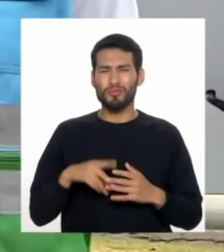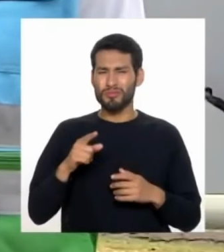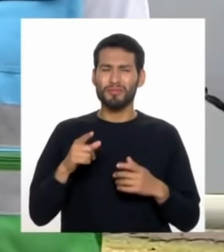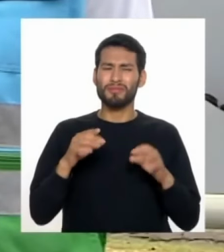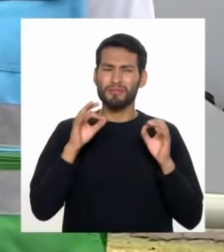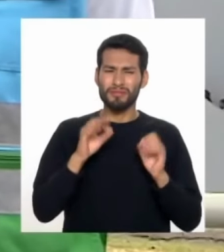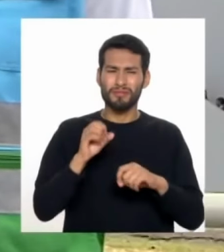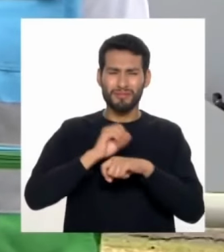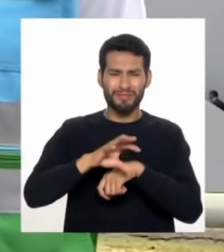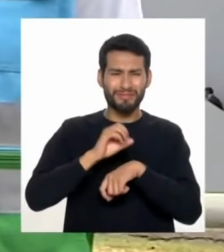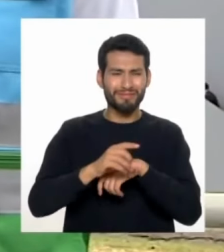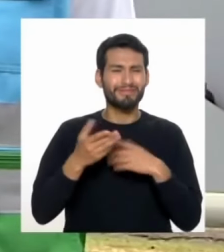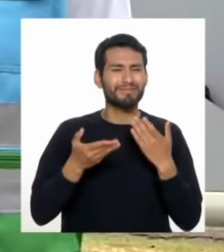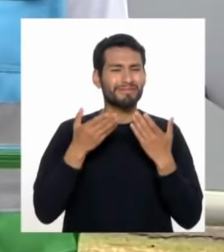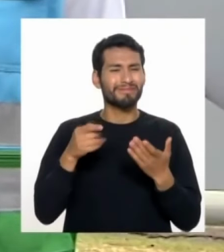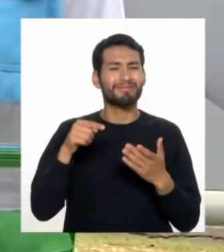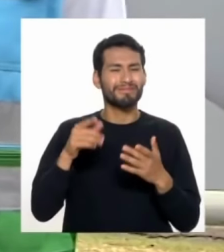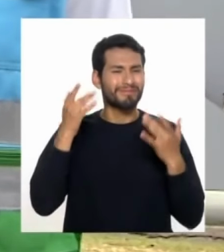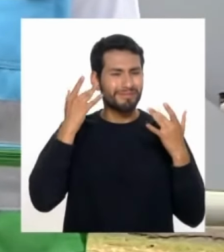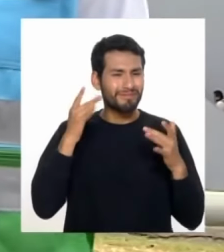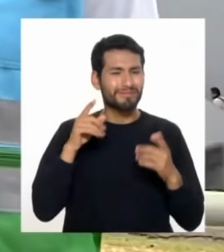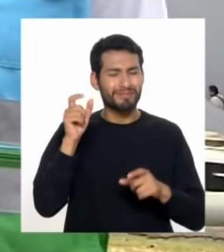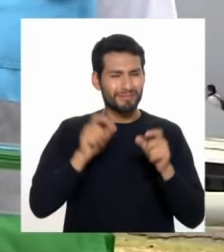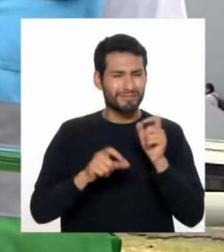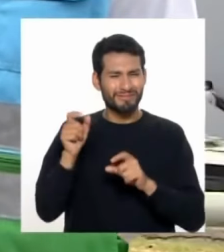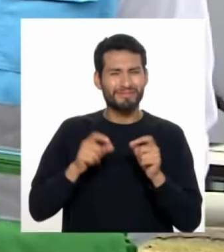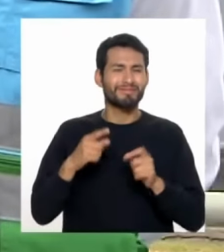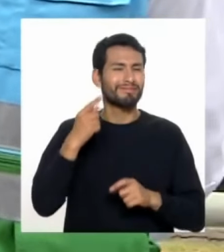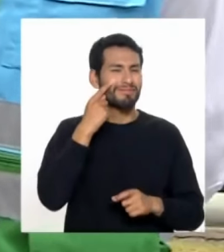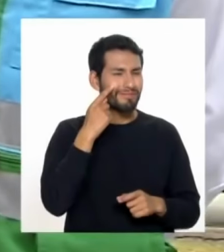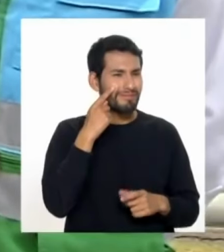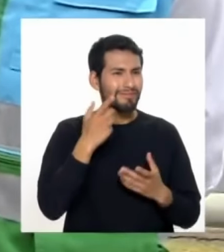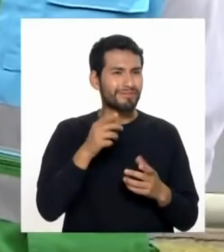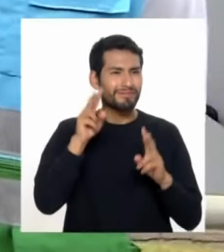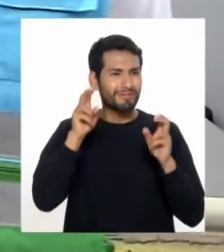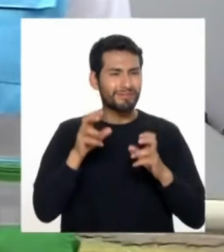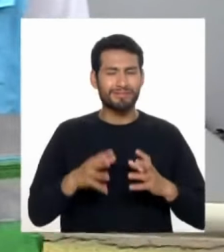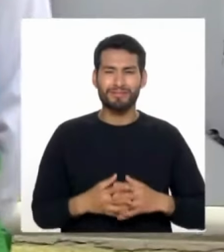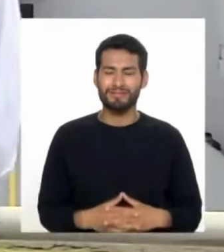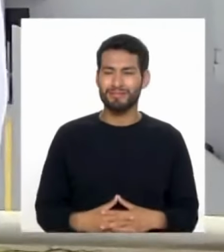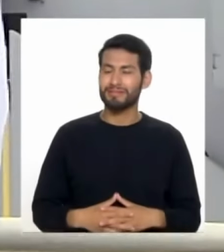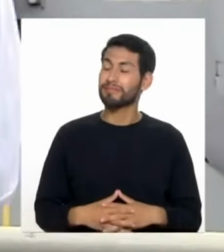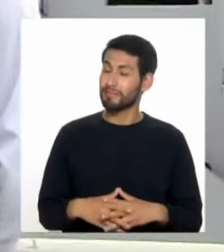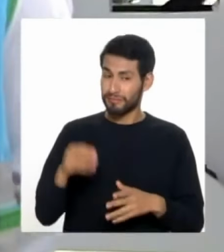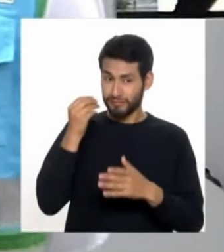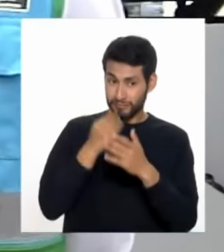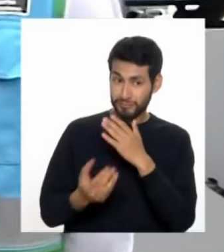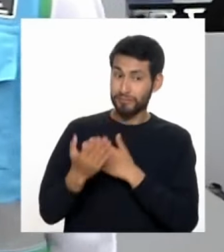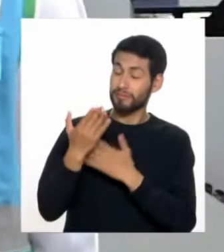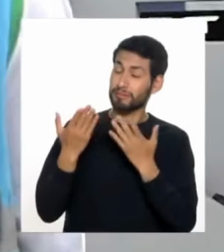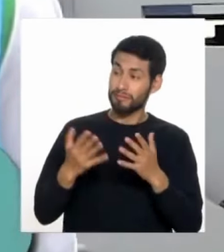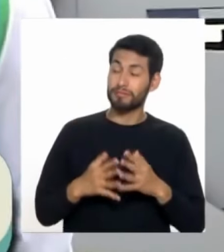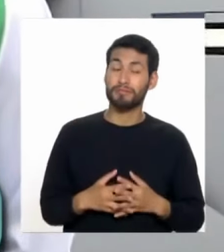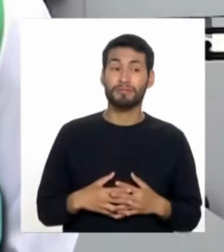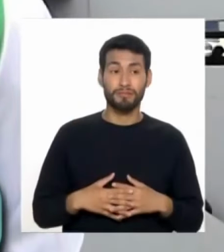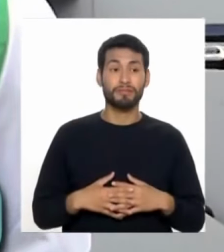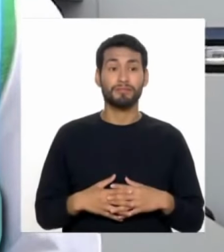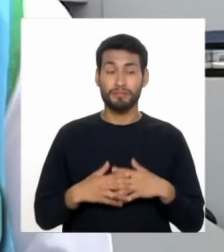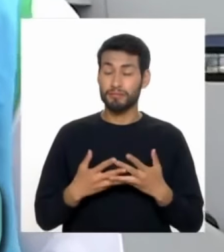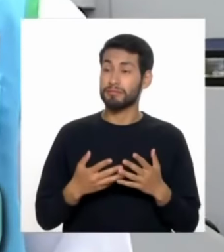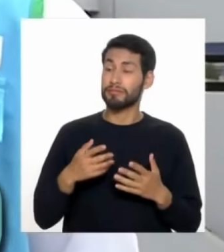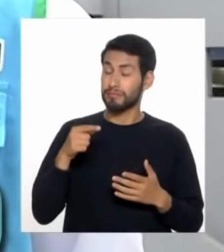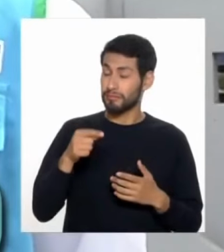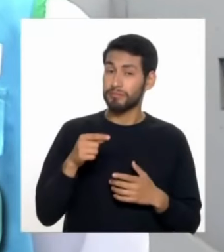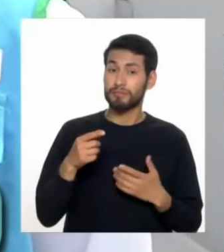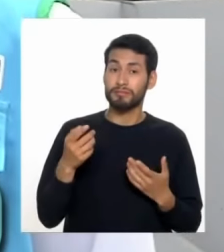estándar recomendado de exposición al ruido? Para que las personas puedan conocer un poco más de este tema. Buenos días, ¿cómo están, Patricia? Y todas